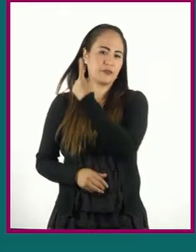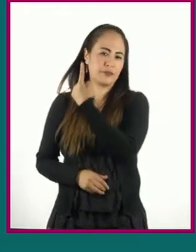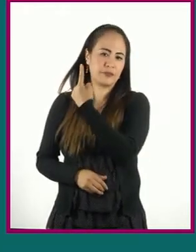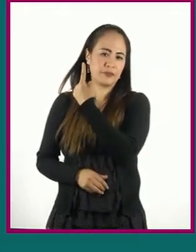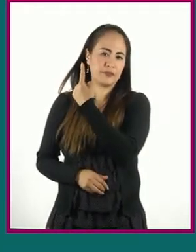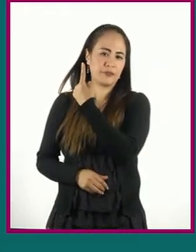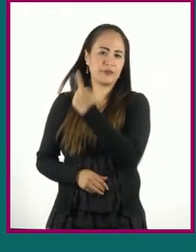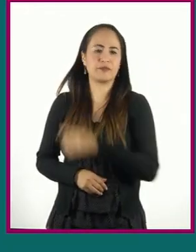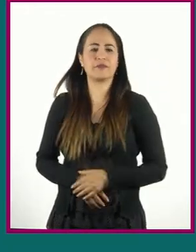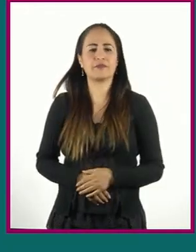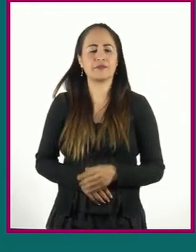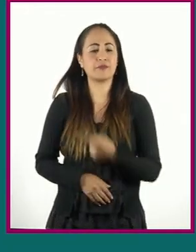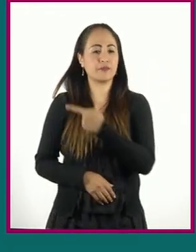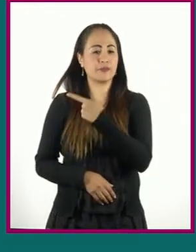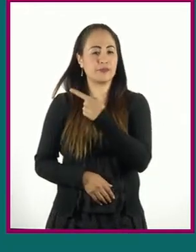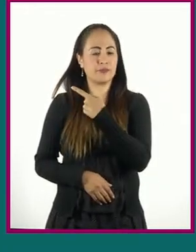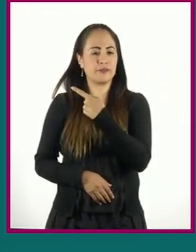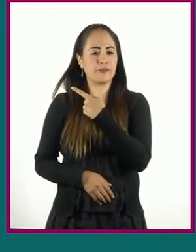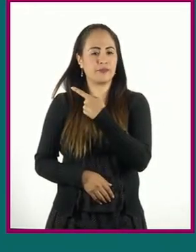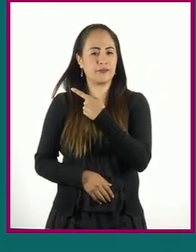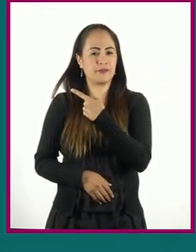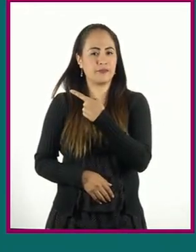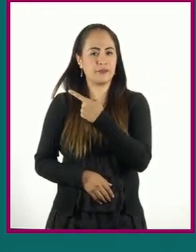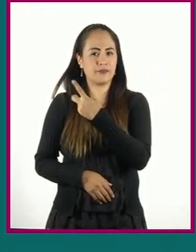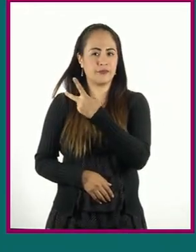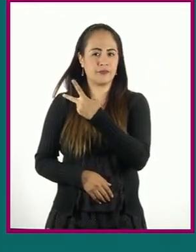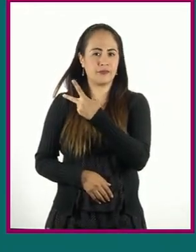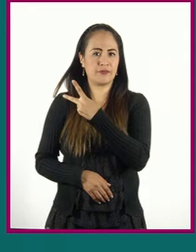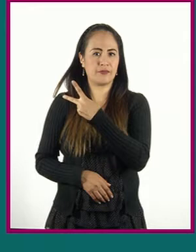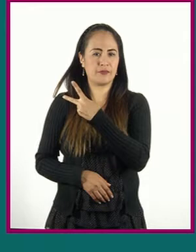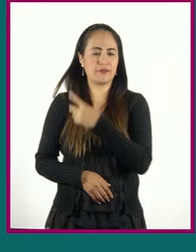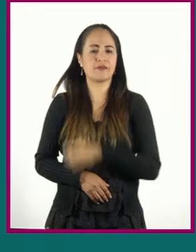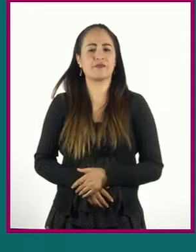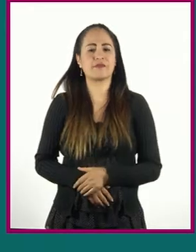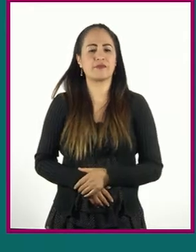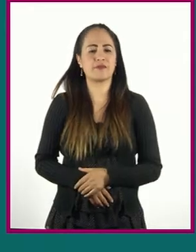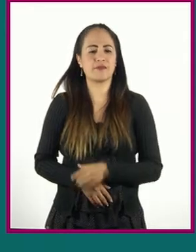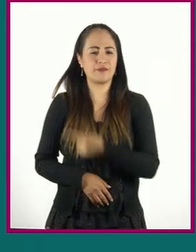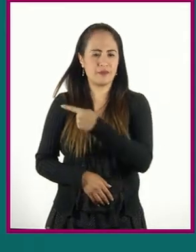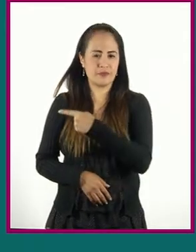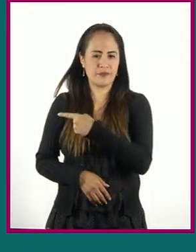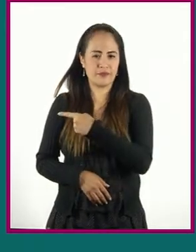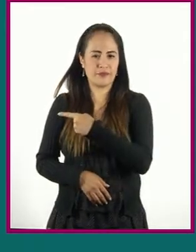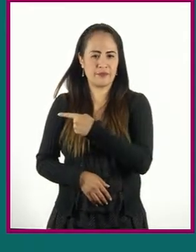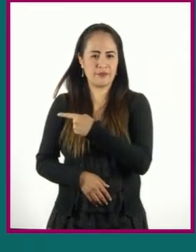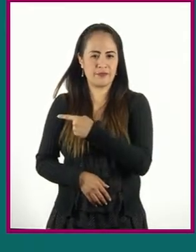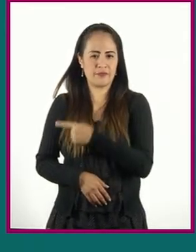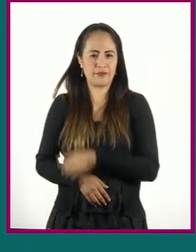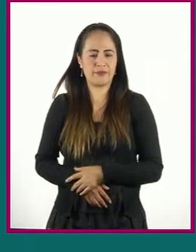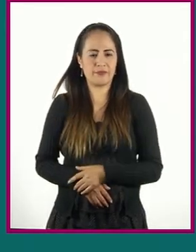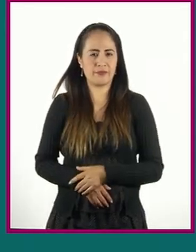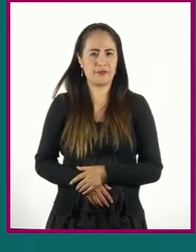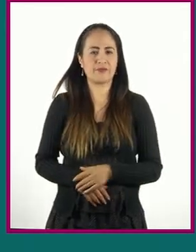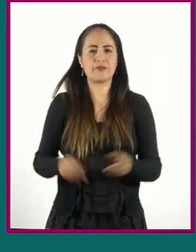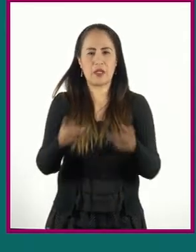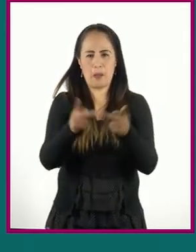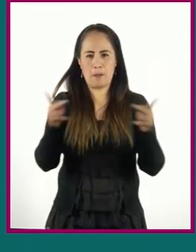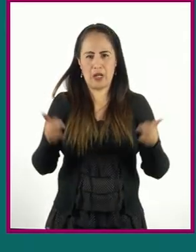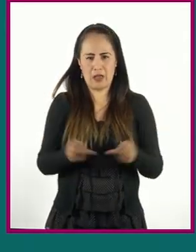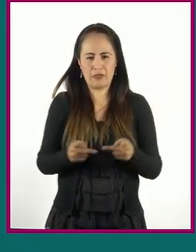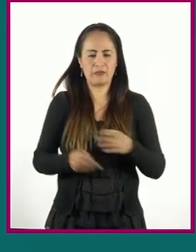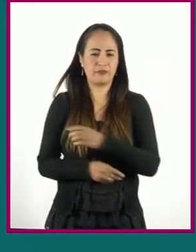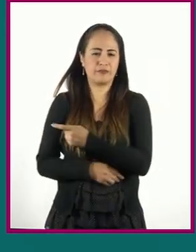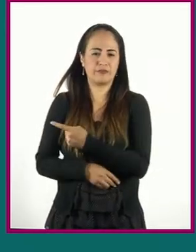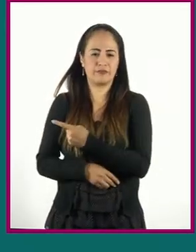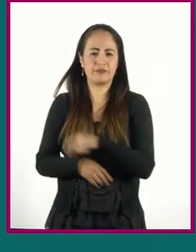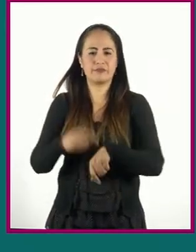magnetrón, guía de ondas, ventilador, cavidad de cocinado, plato giratorio,